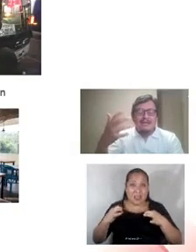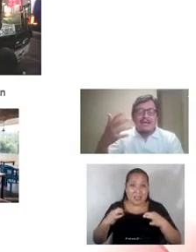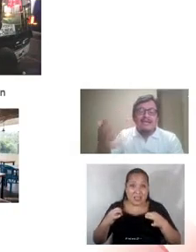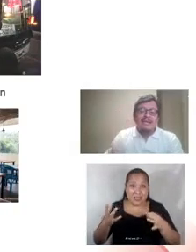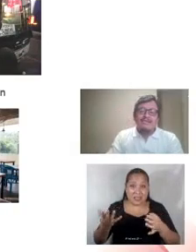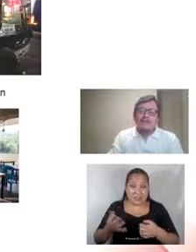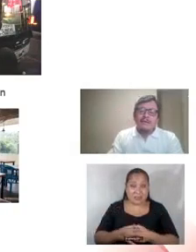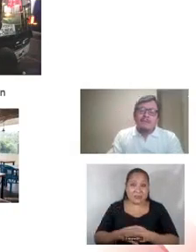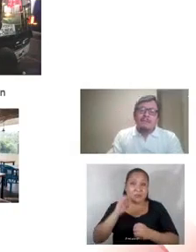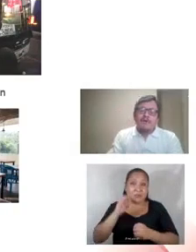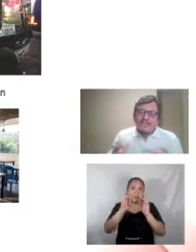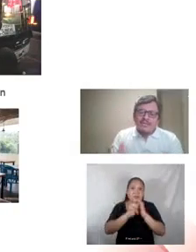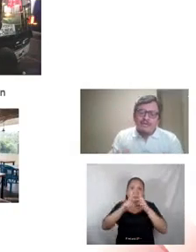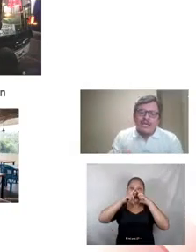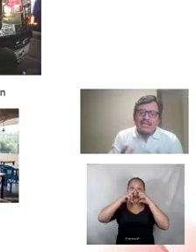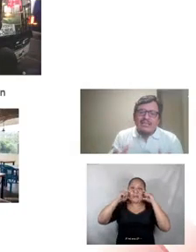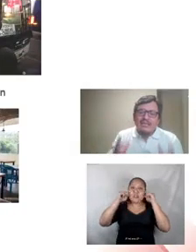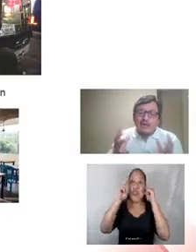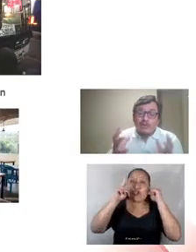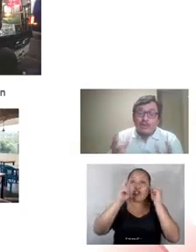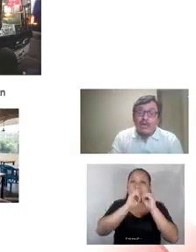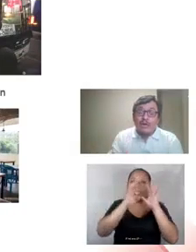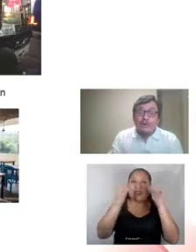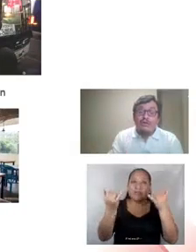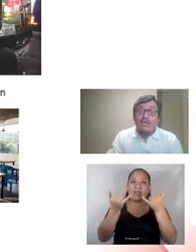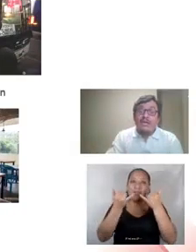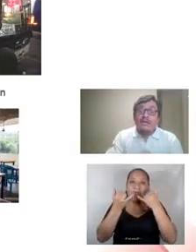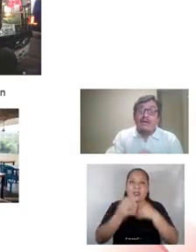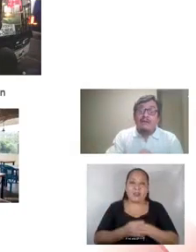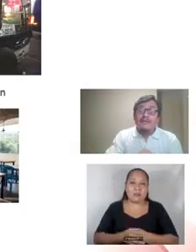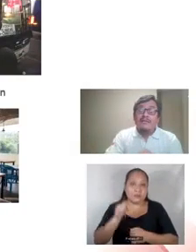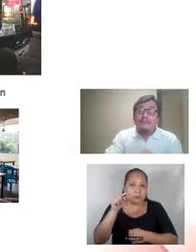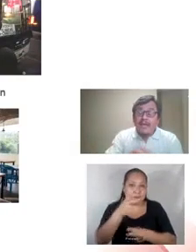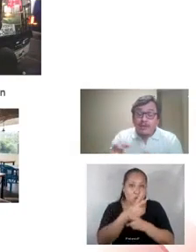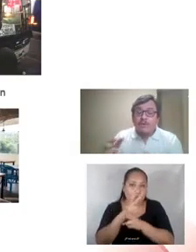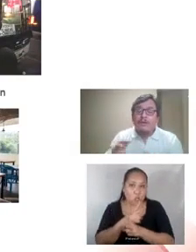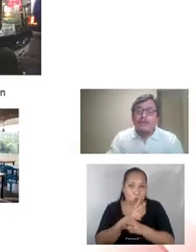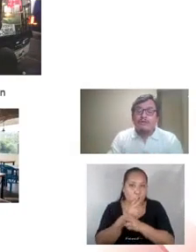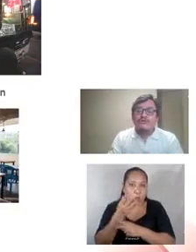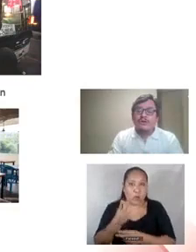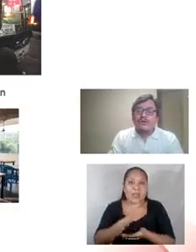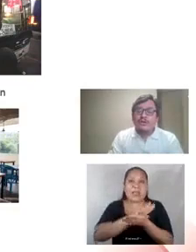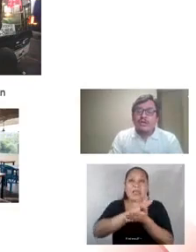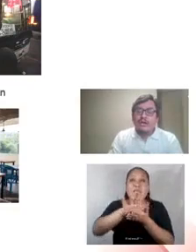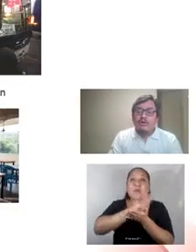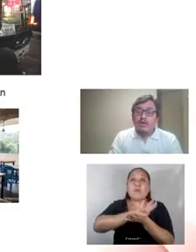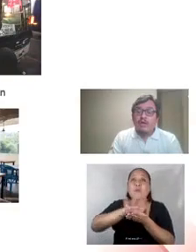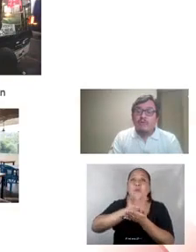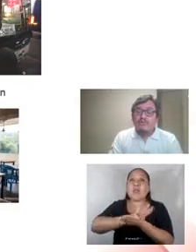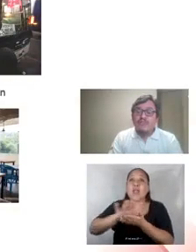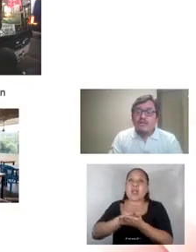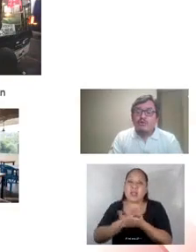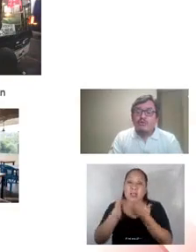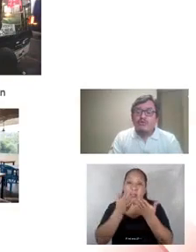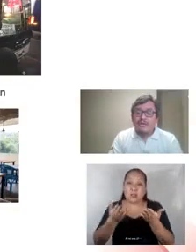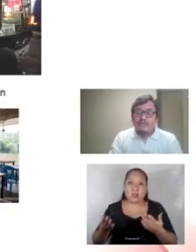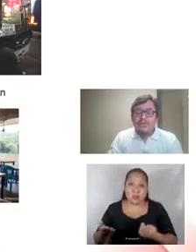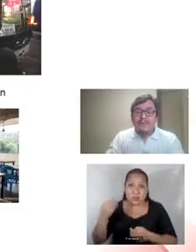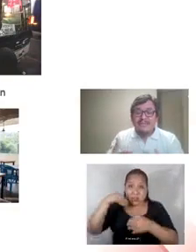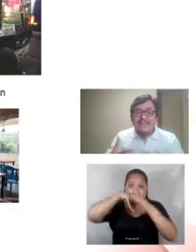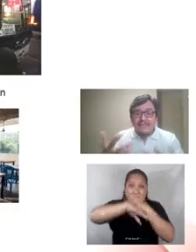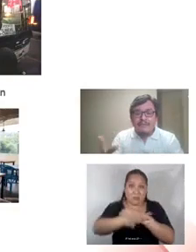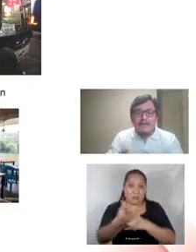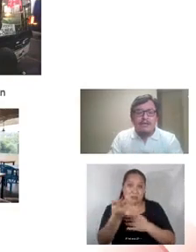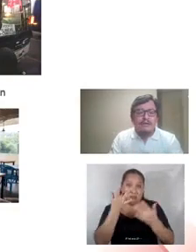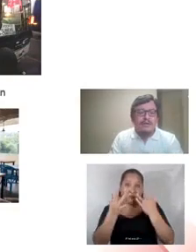las mascarillas. Por esa razón hay que tener cuidado de limpiar los objetos con los que vamos a entrar en contacto.